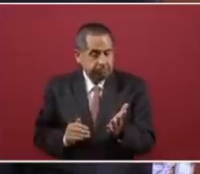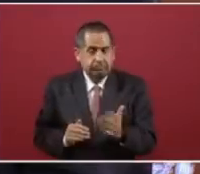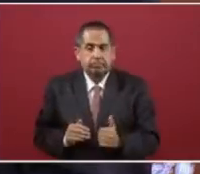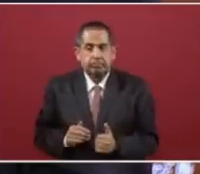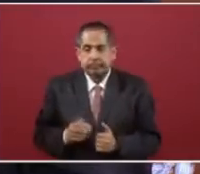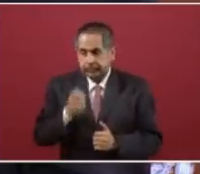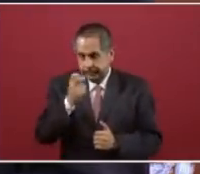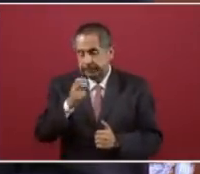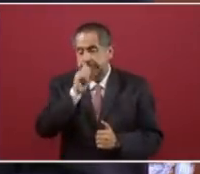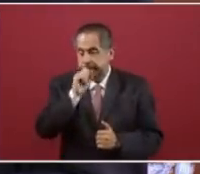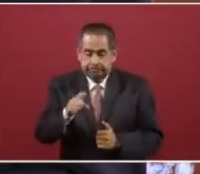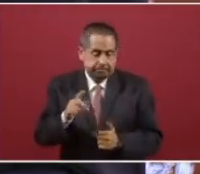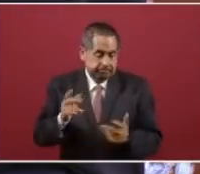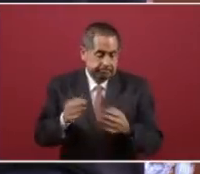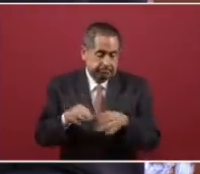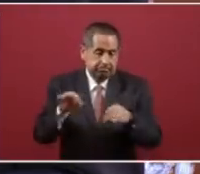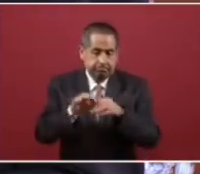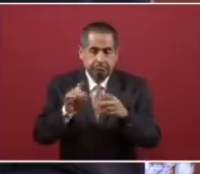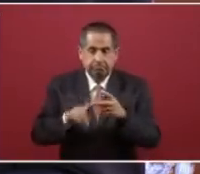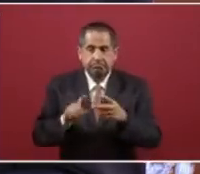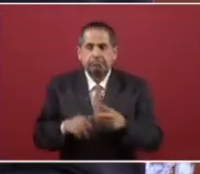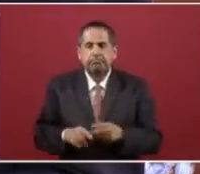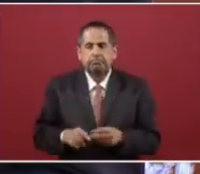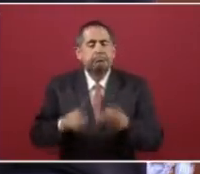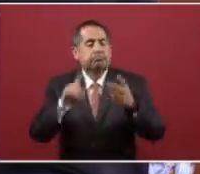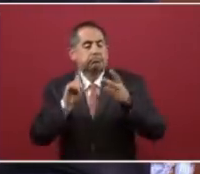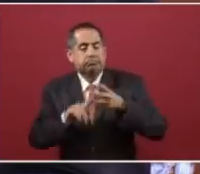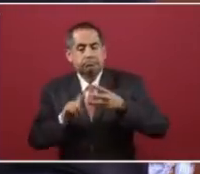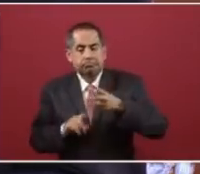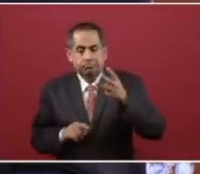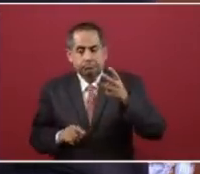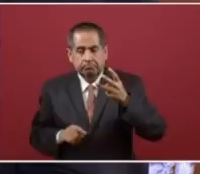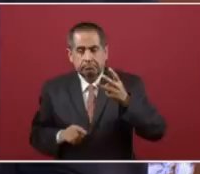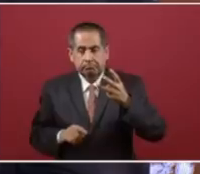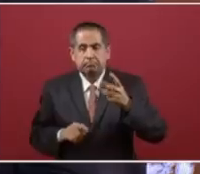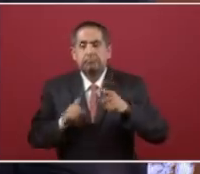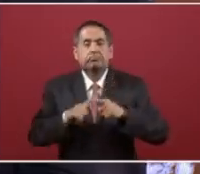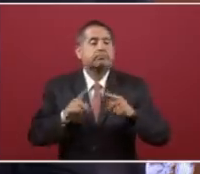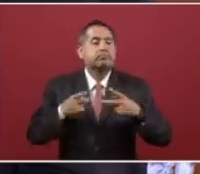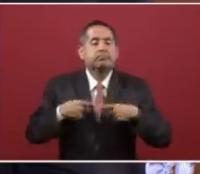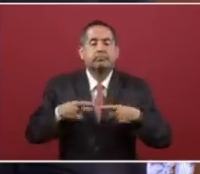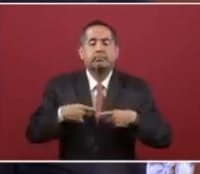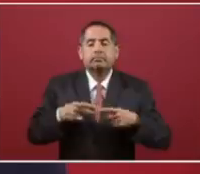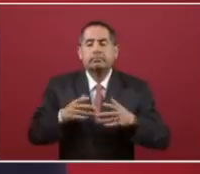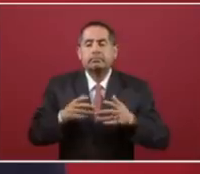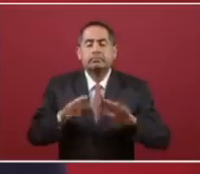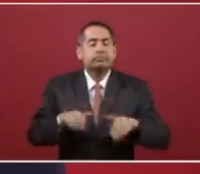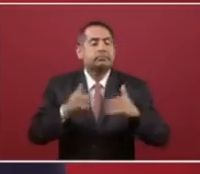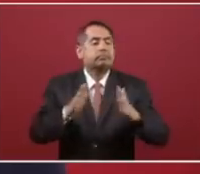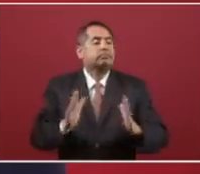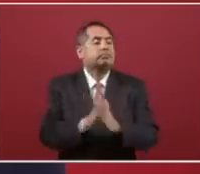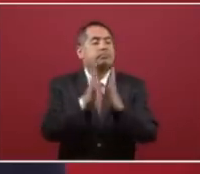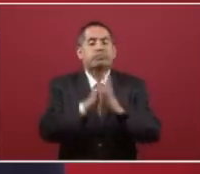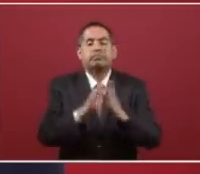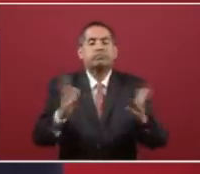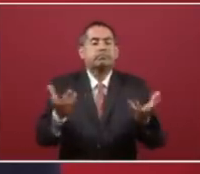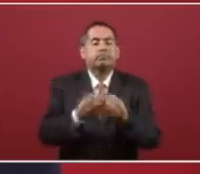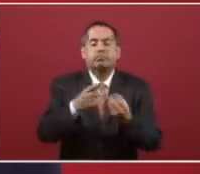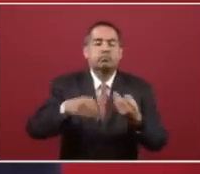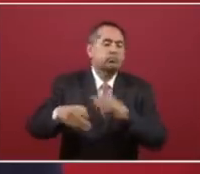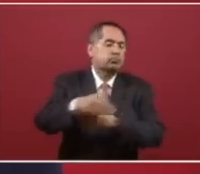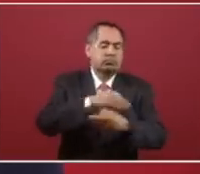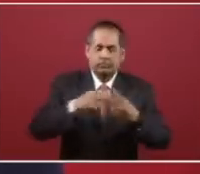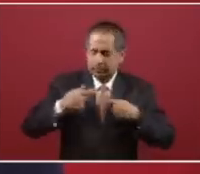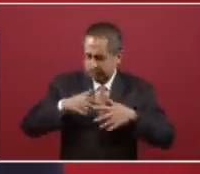eso también importa y lo tercero la participación de la sociedad del